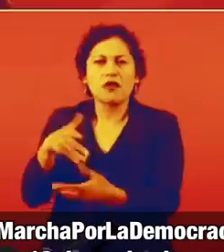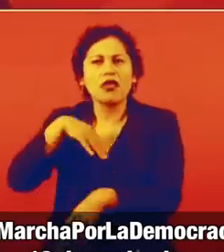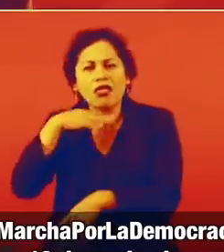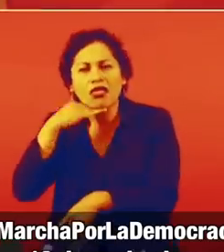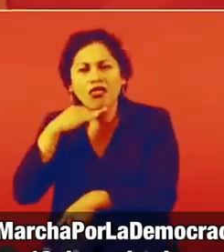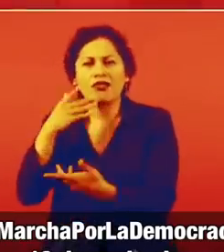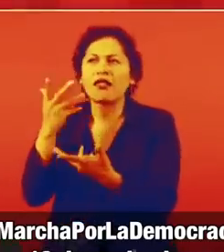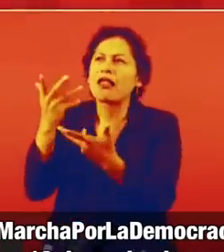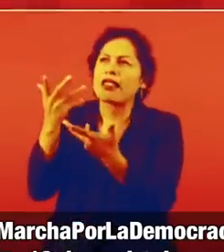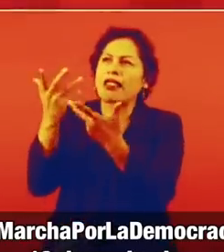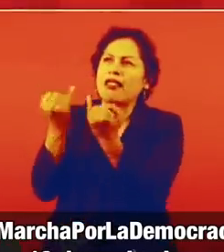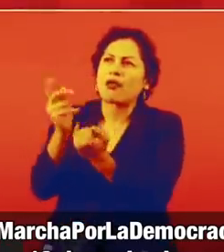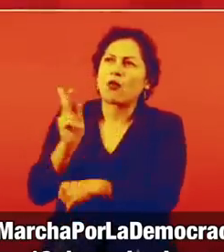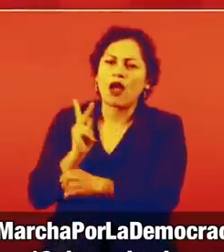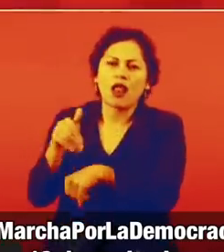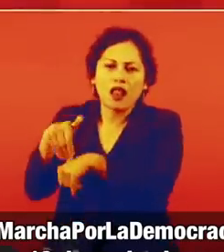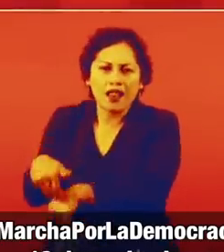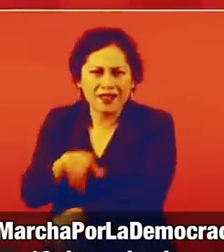despistados aspiracionistas